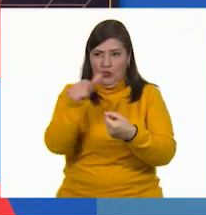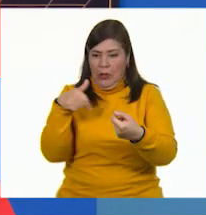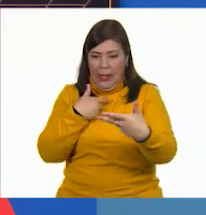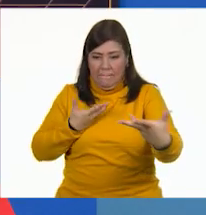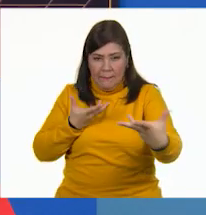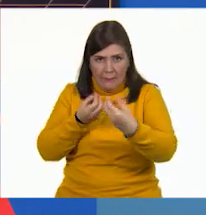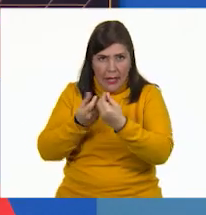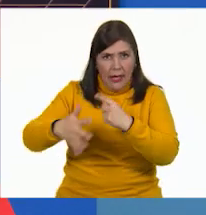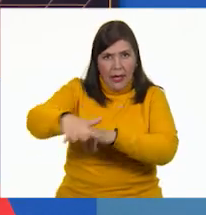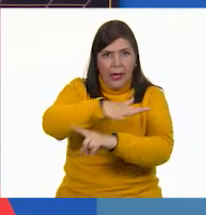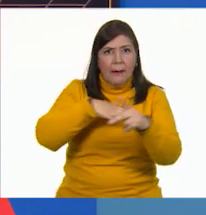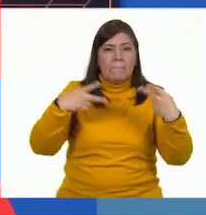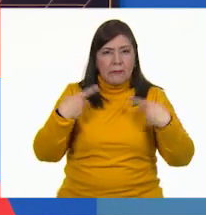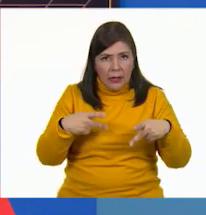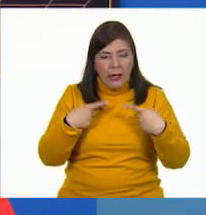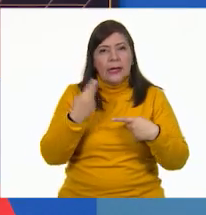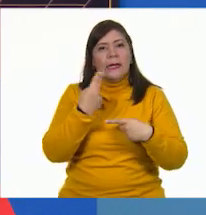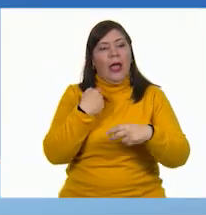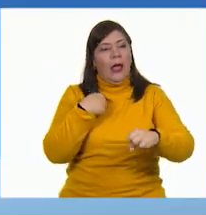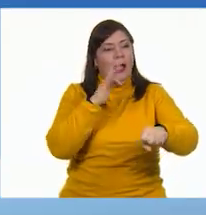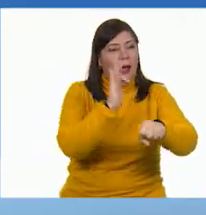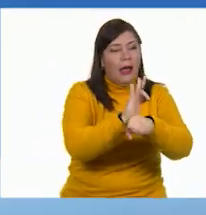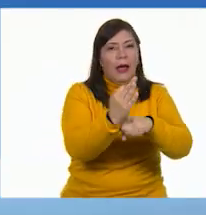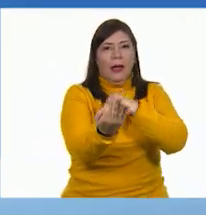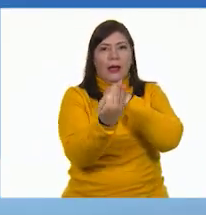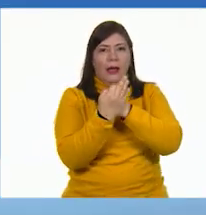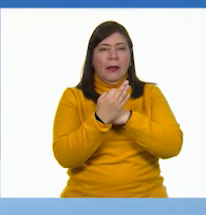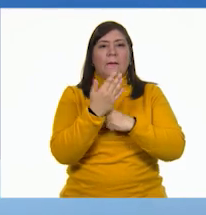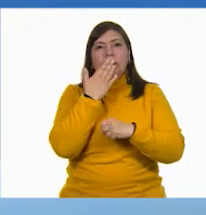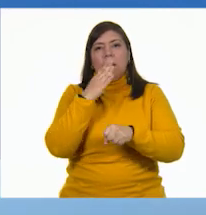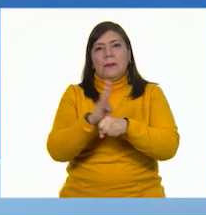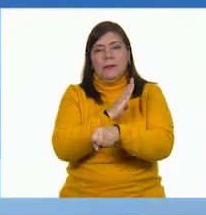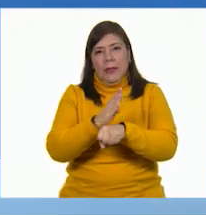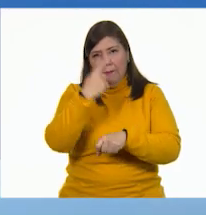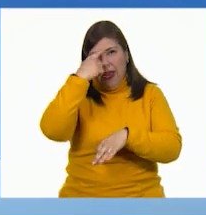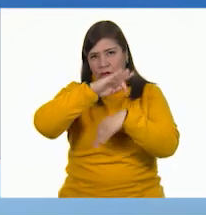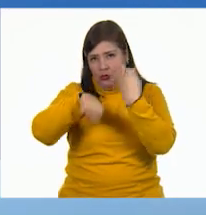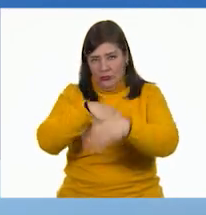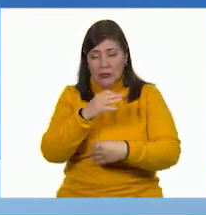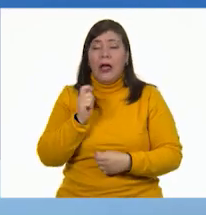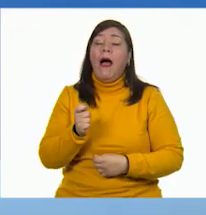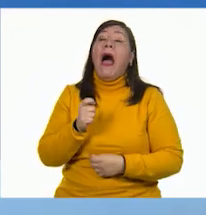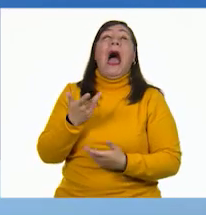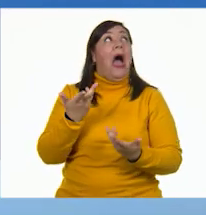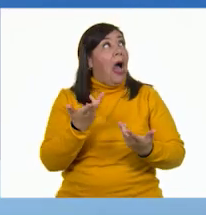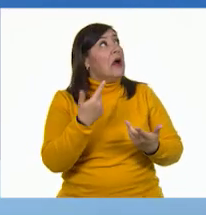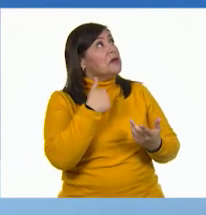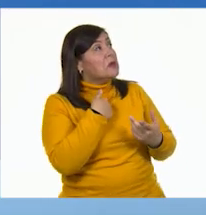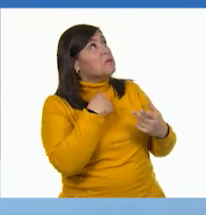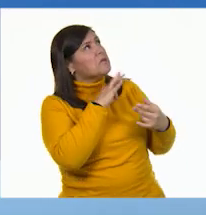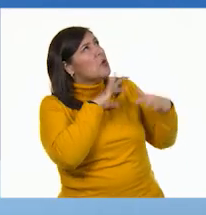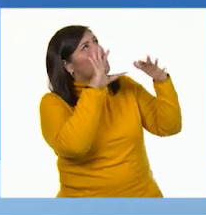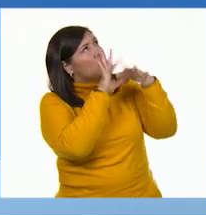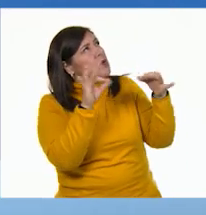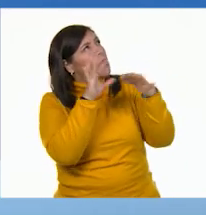en función a ella y en el bien común. ¡Oh, muy bien! Yo con esto podré explicarle